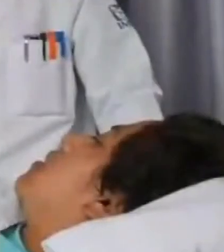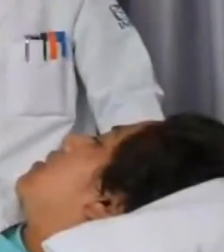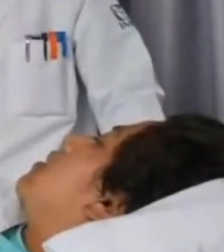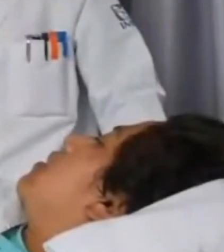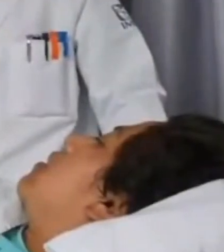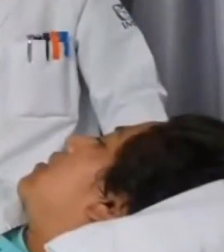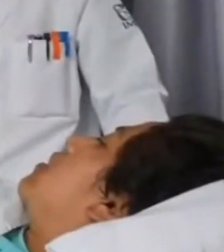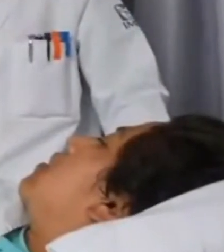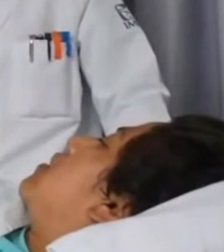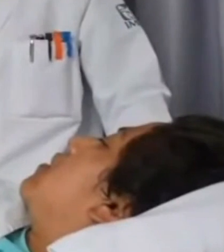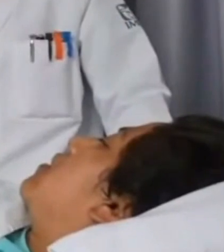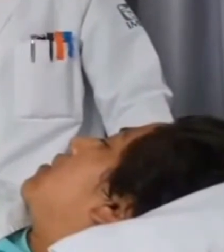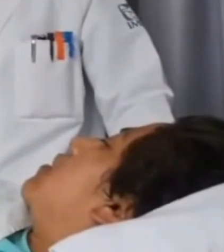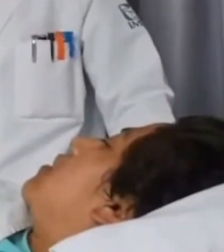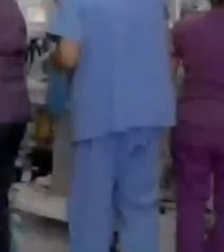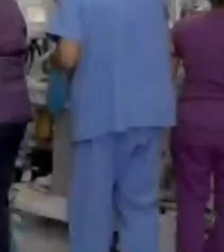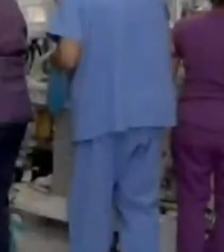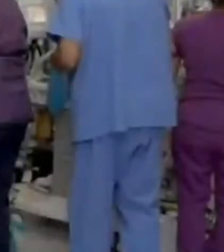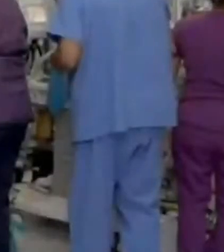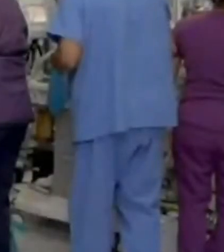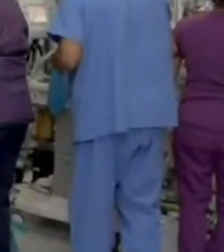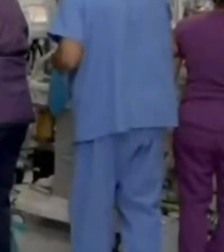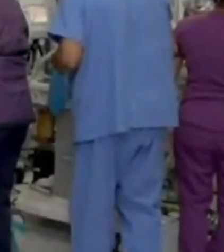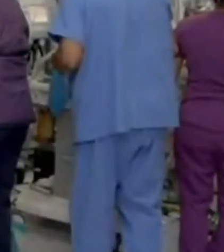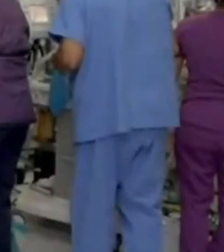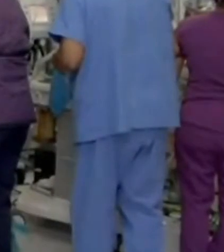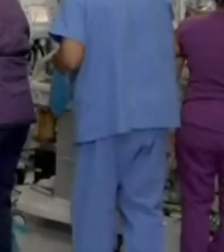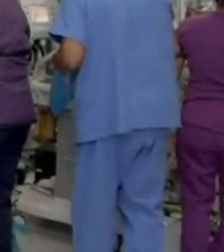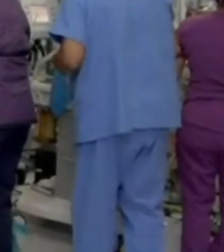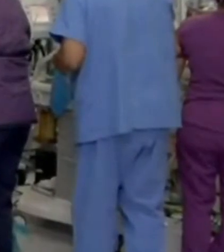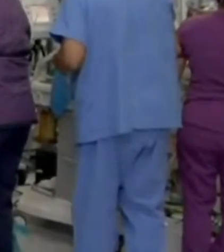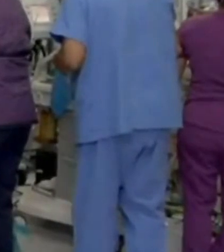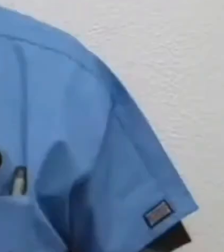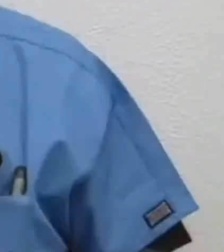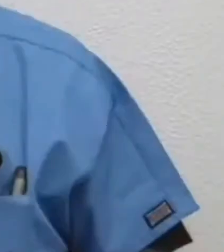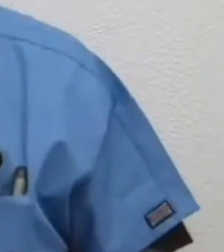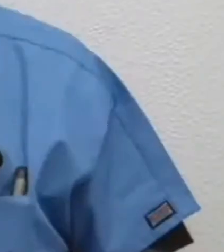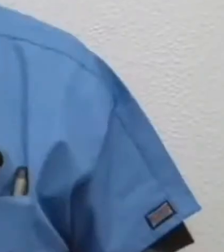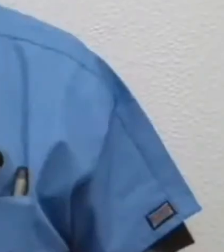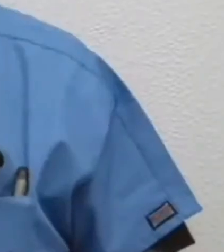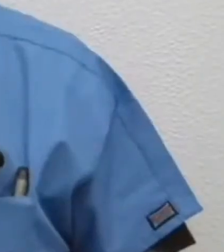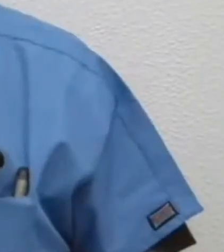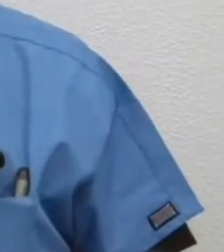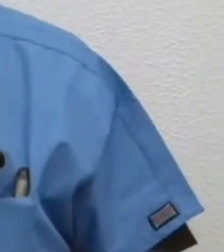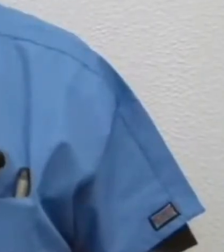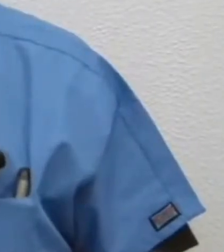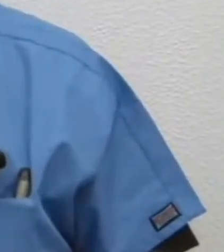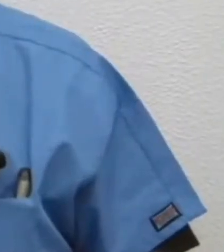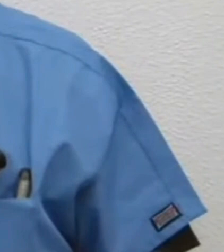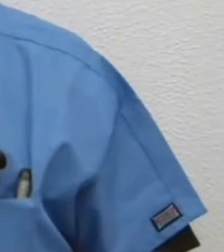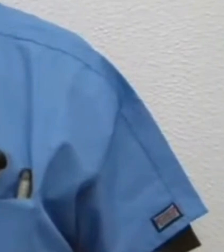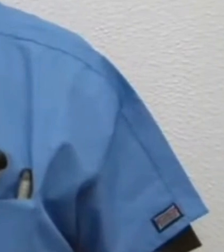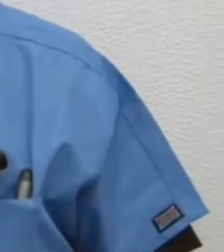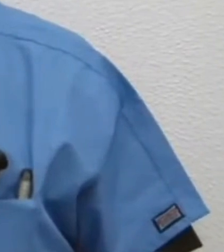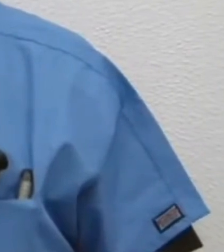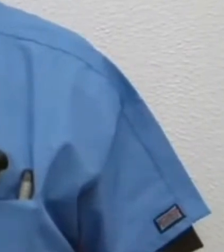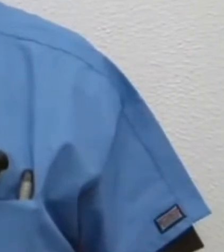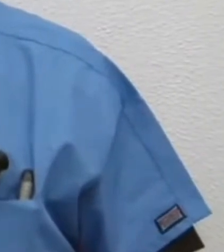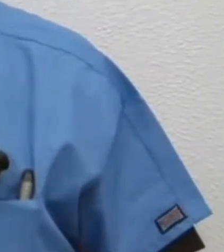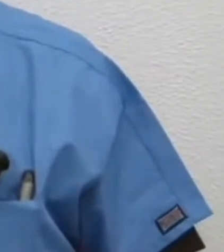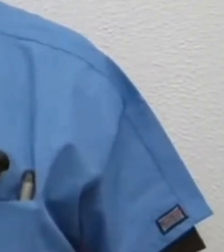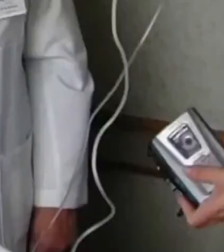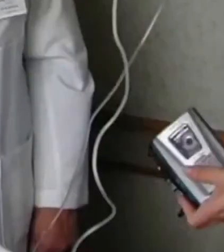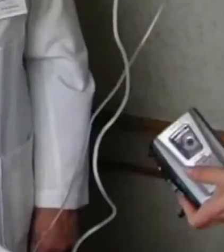externa, cirugía o para cargos normativos en la dirección de hospitales o unidades de primer nivel. Al sumar su sabiduría